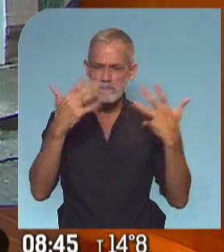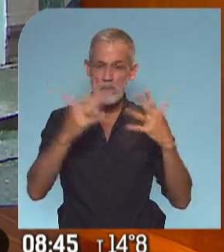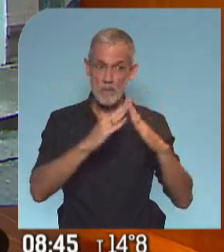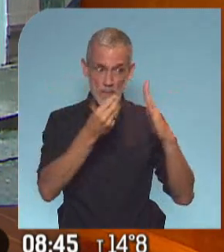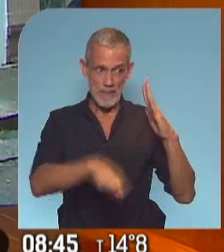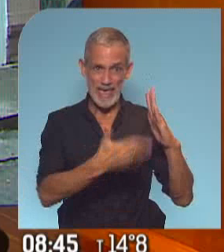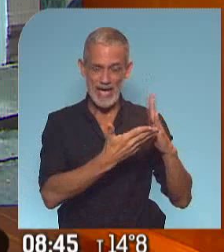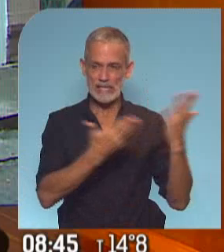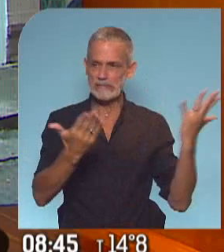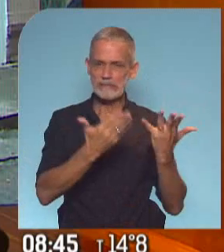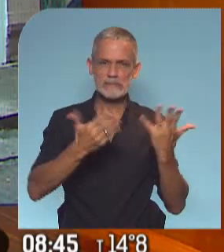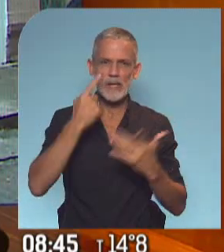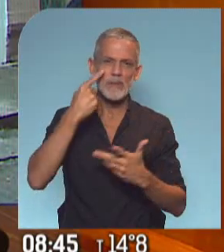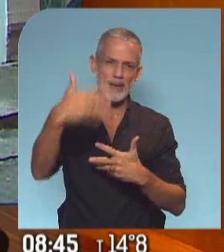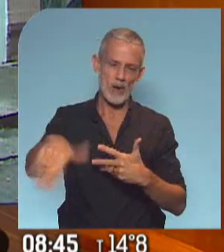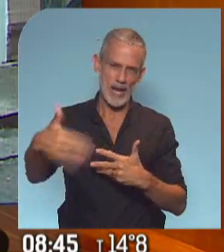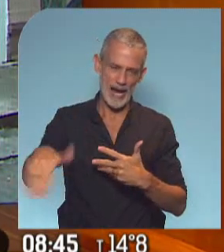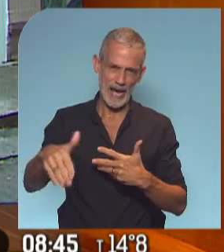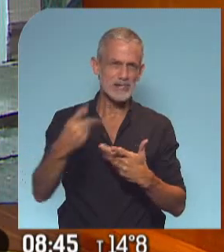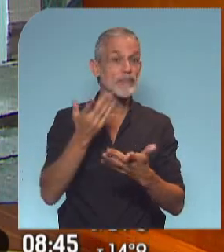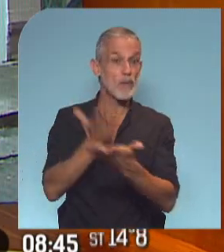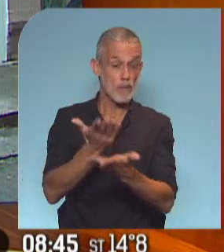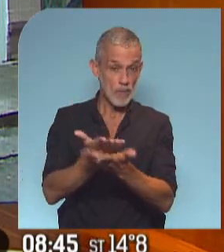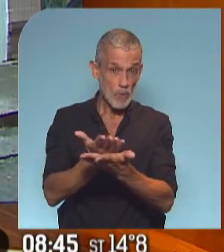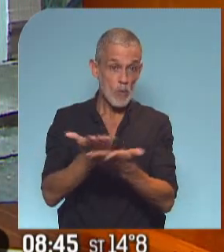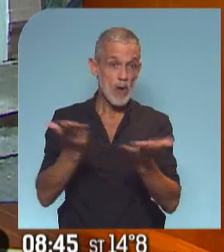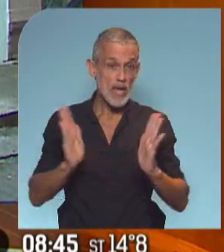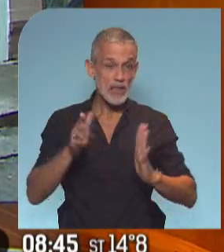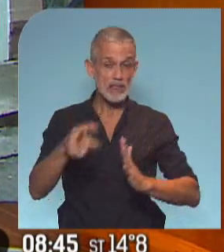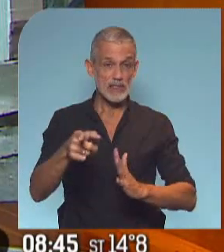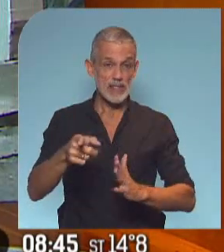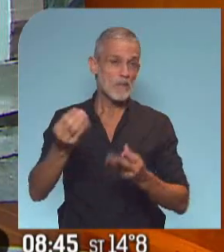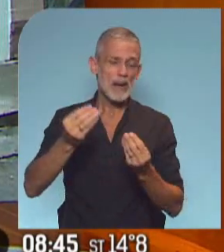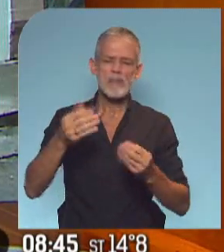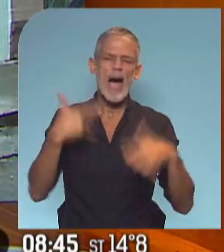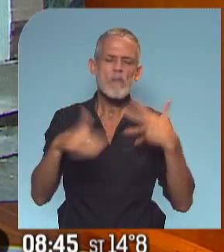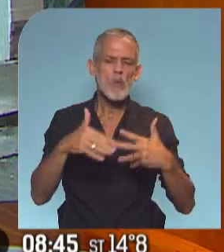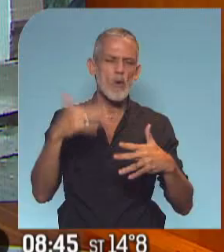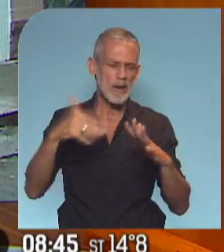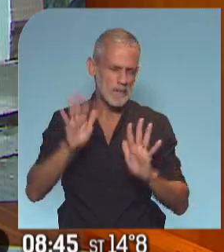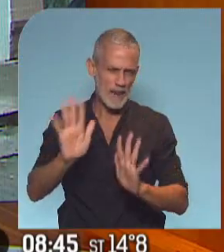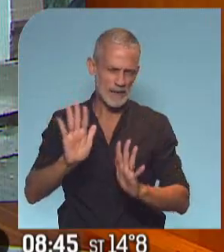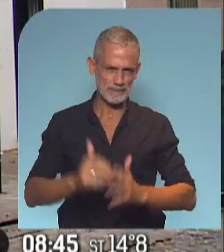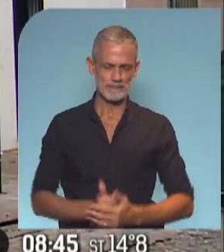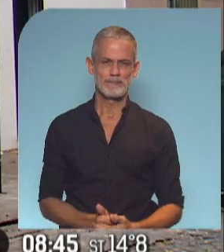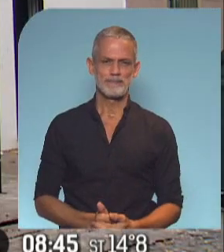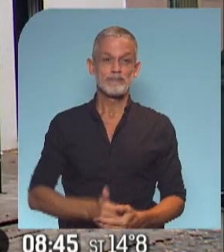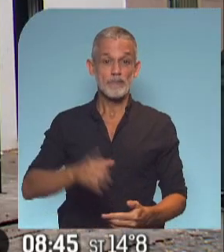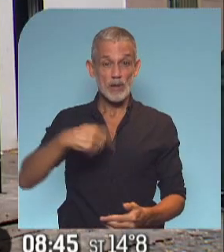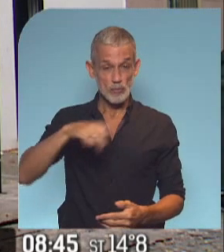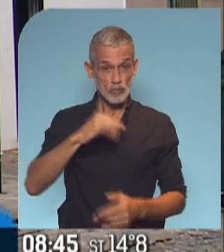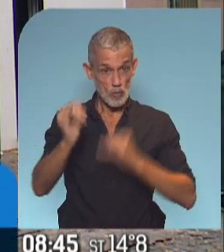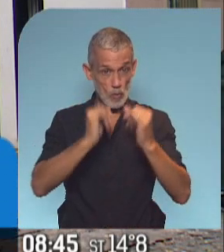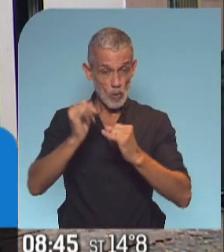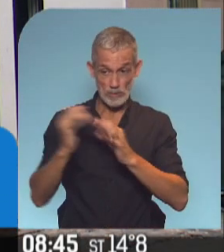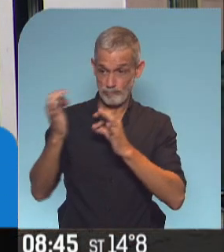casa y terminaron viviendo en la calle mira esta propuesta y aunque sea para el apuro para la emergencia cuántos de nosotros llegamos